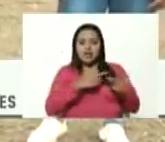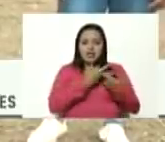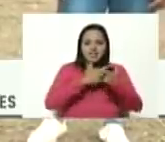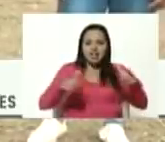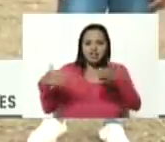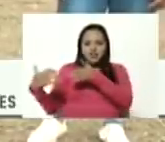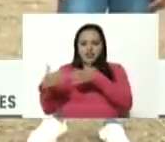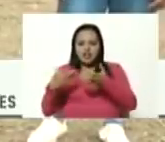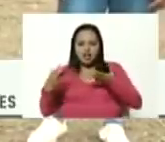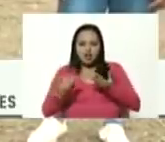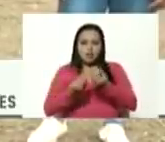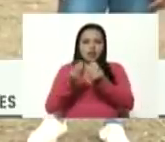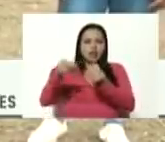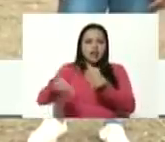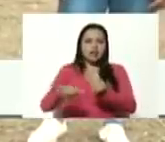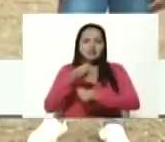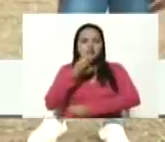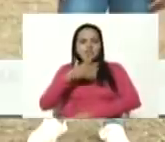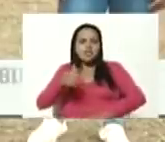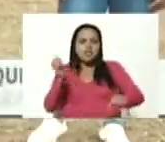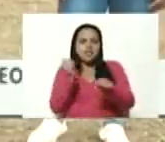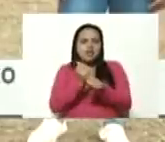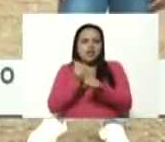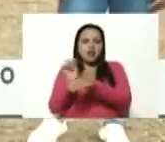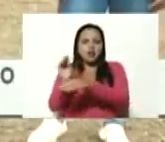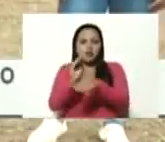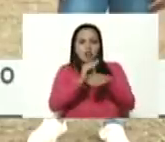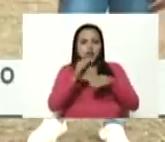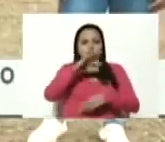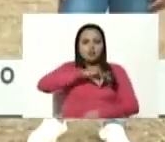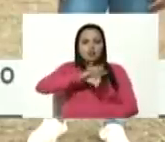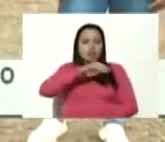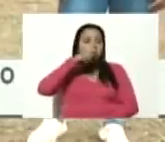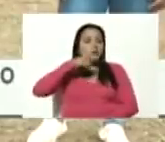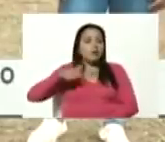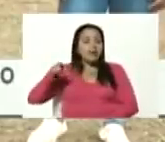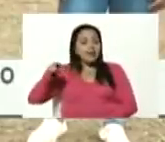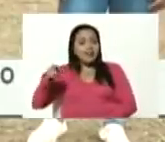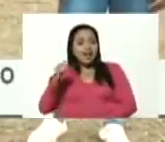esta noble y hermosa tarea de protección social al pueblo. Bueno, y hoy